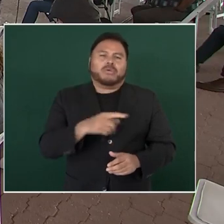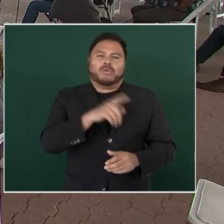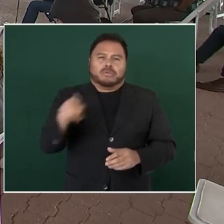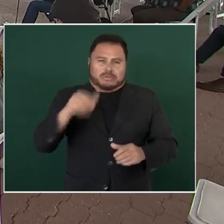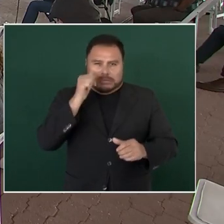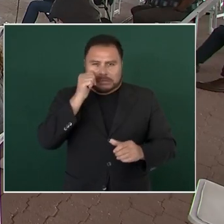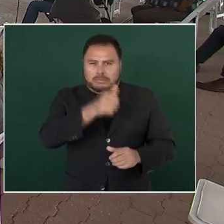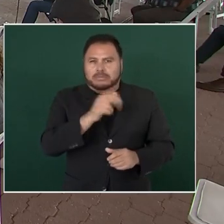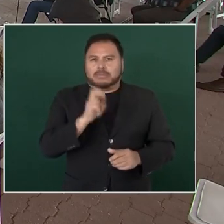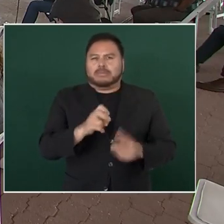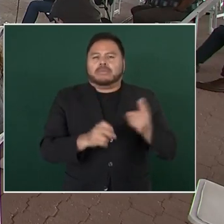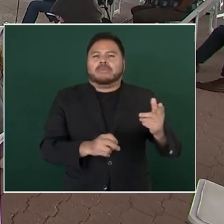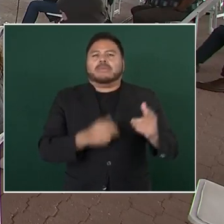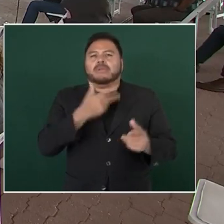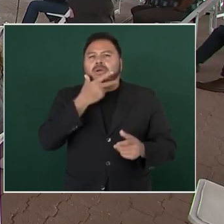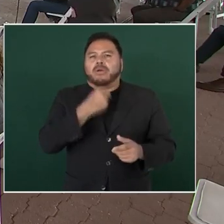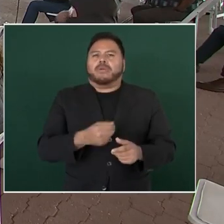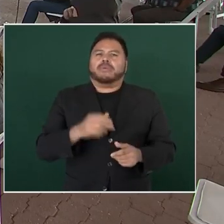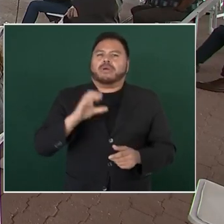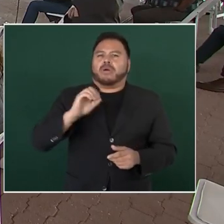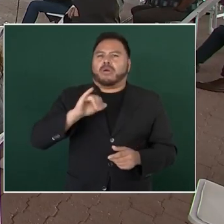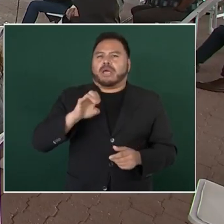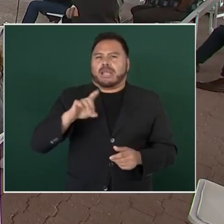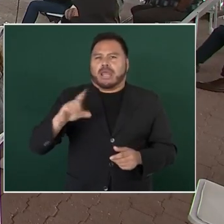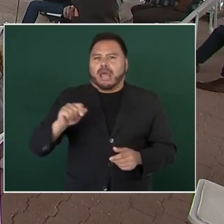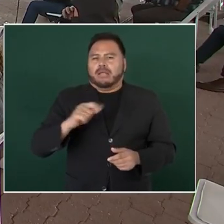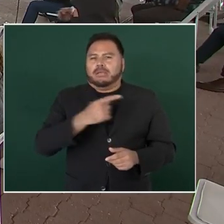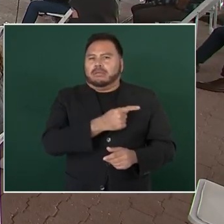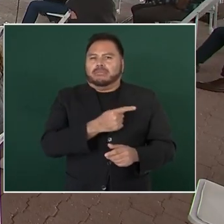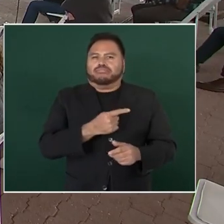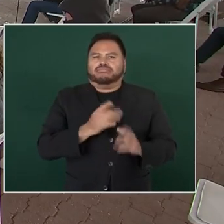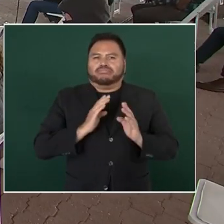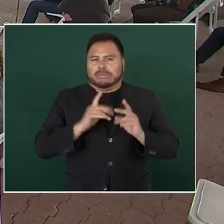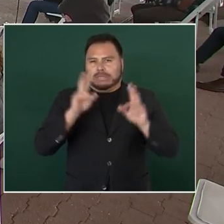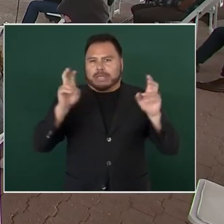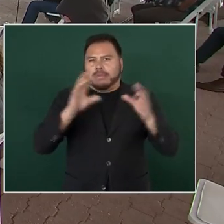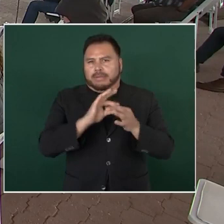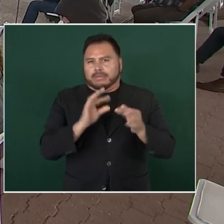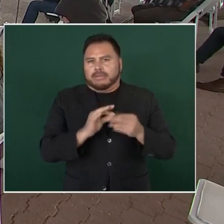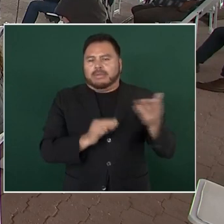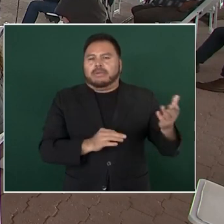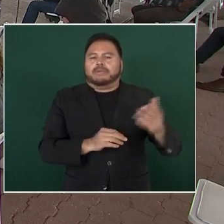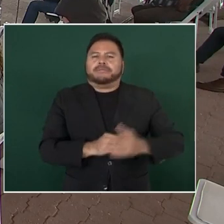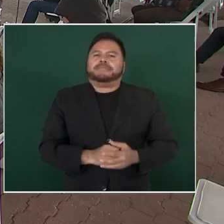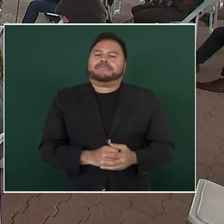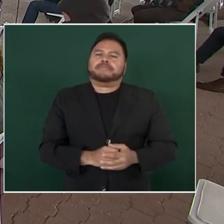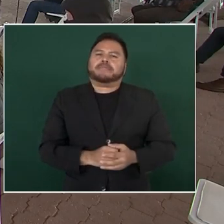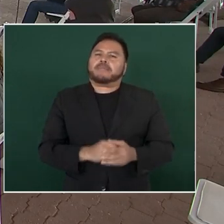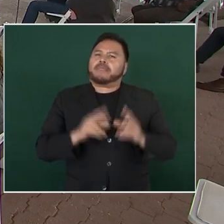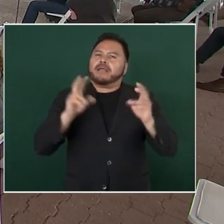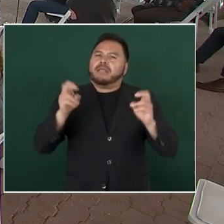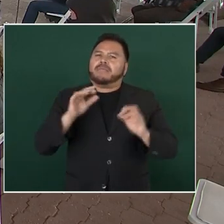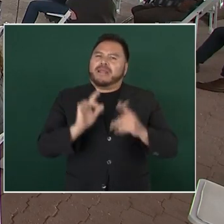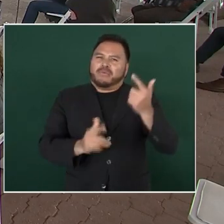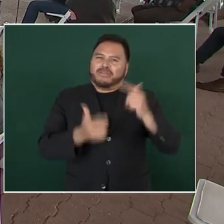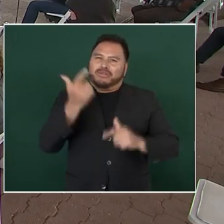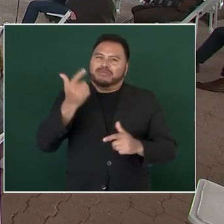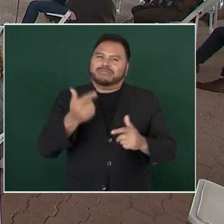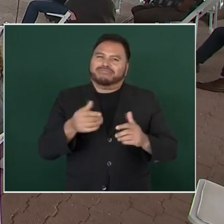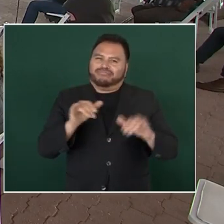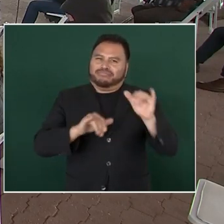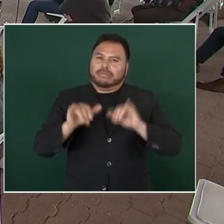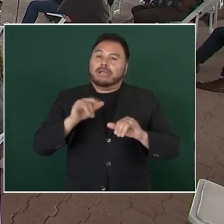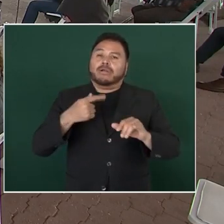escucháramos al almirante Ojeda sobre este tema, sobre los laboratorios que estamos